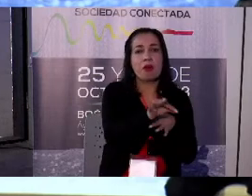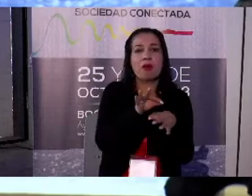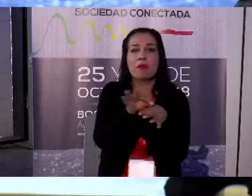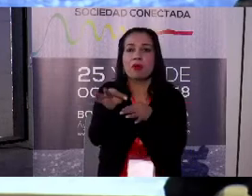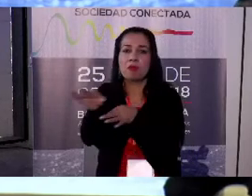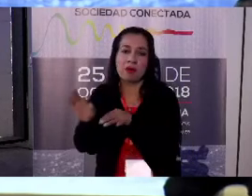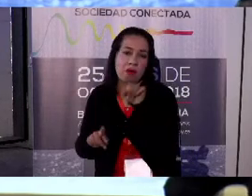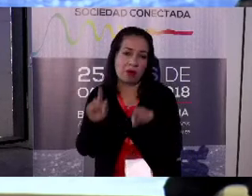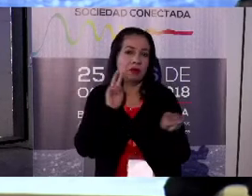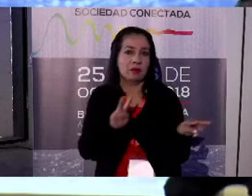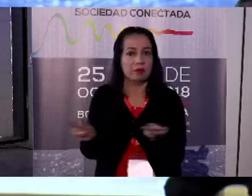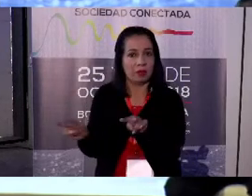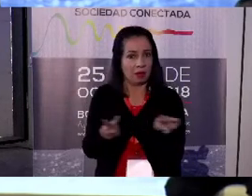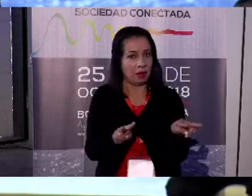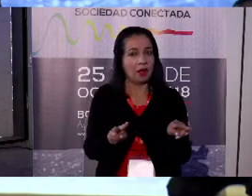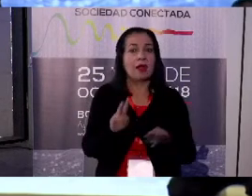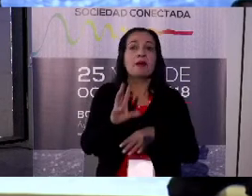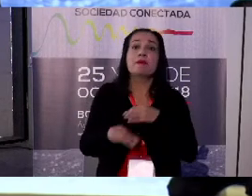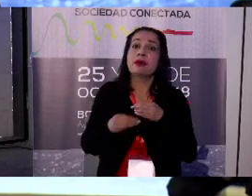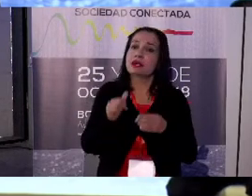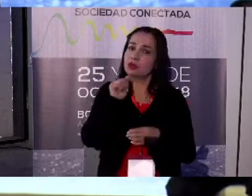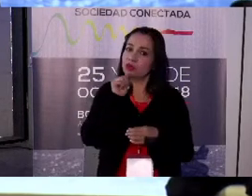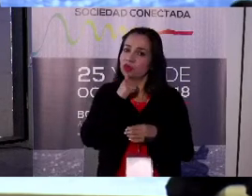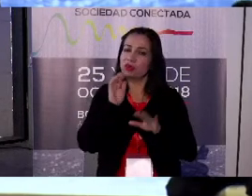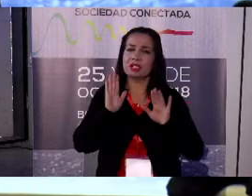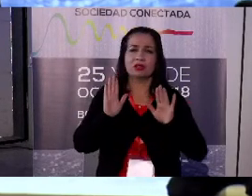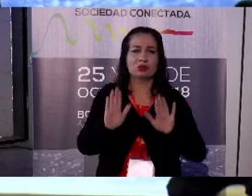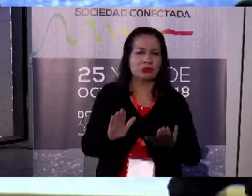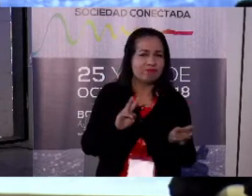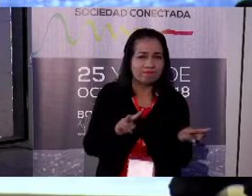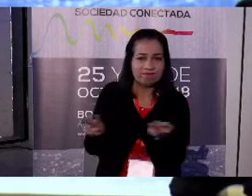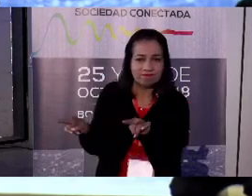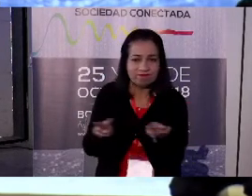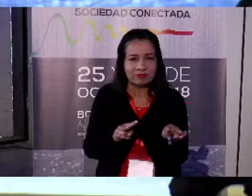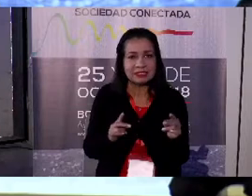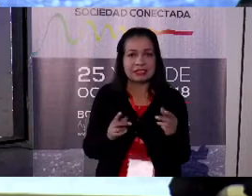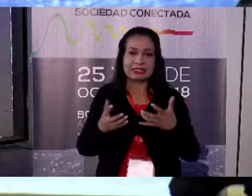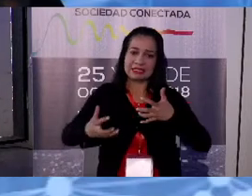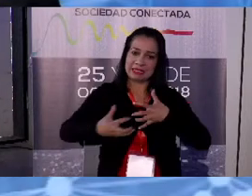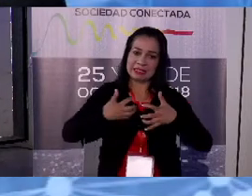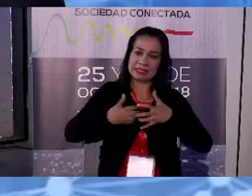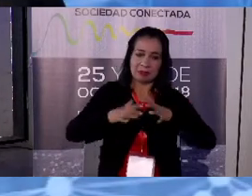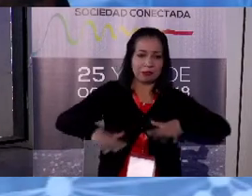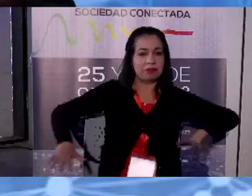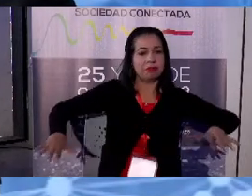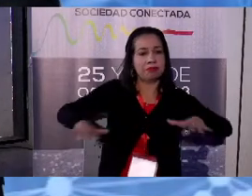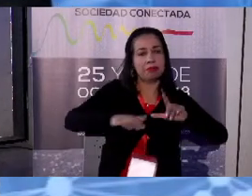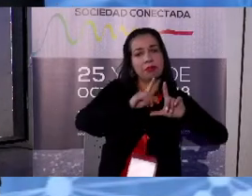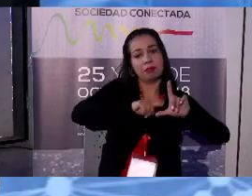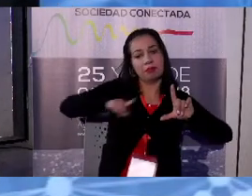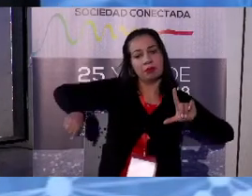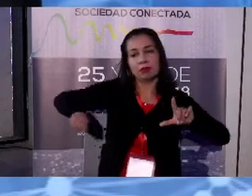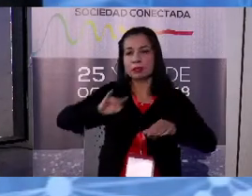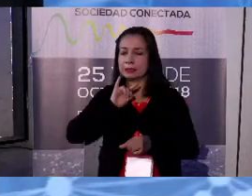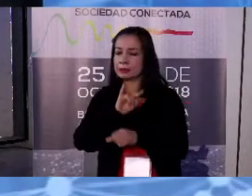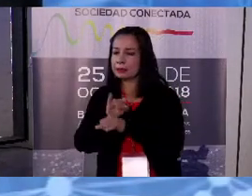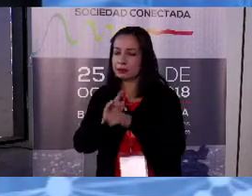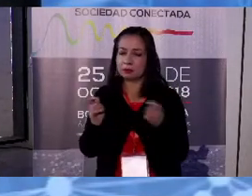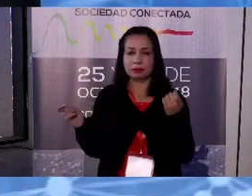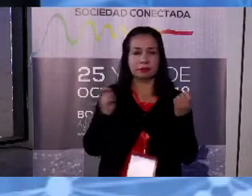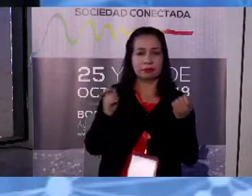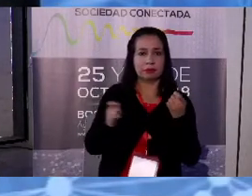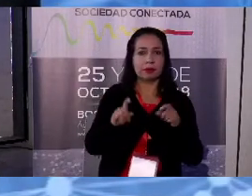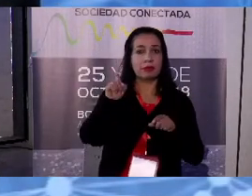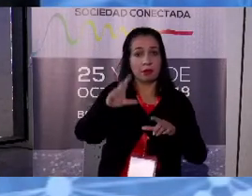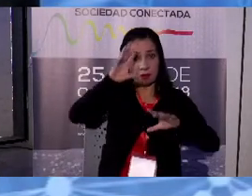sufrido en carne propia con el sistema de monitoreo del espectro tuvimos que hacer una alianza entre instituciones públicas para poder tener